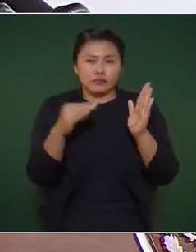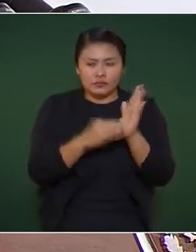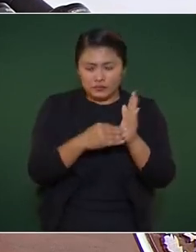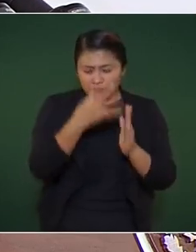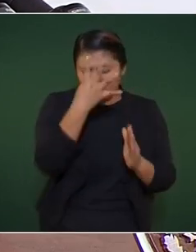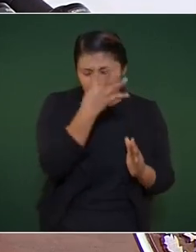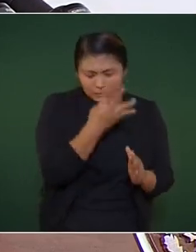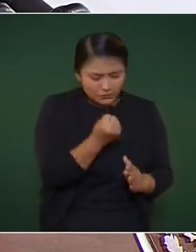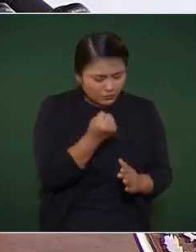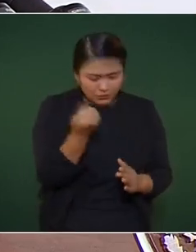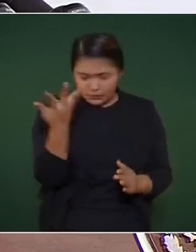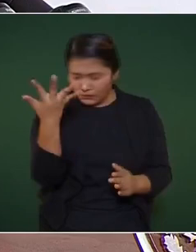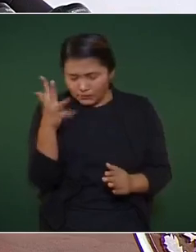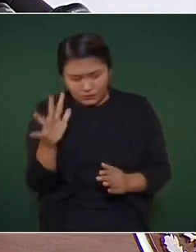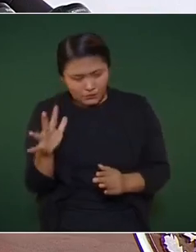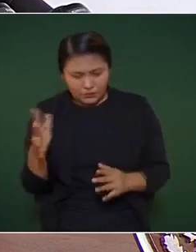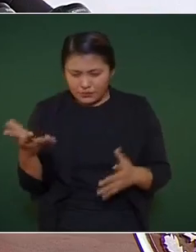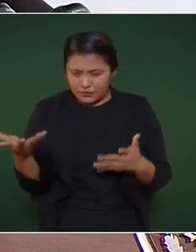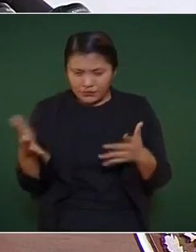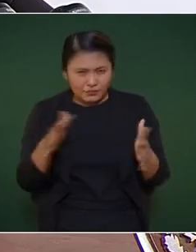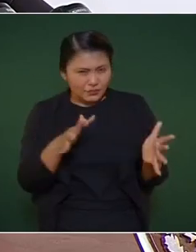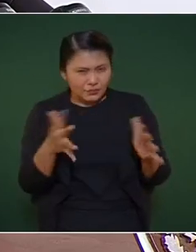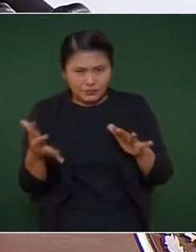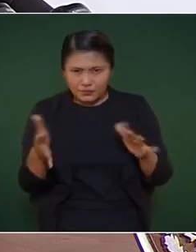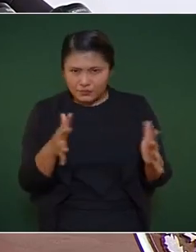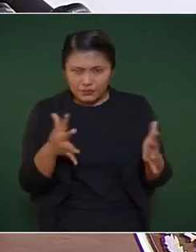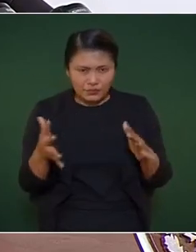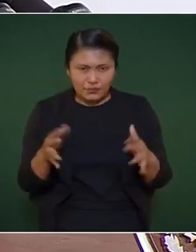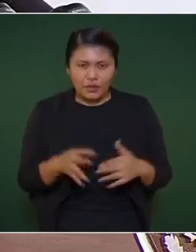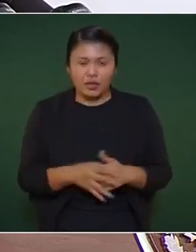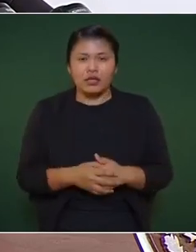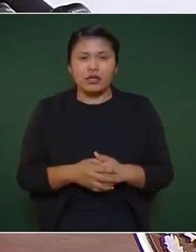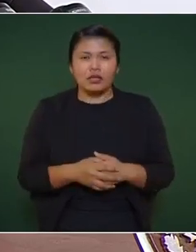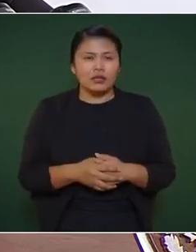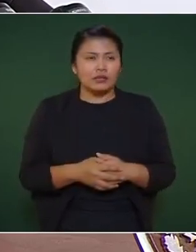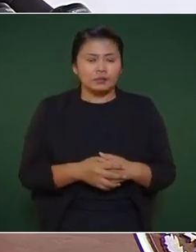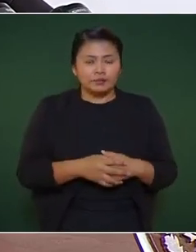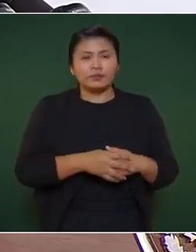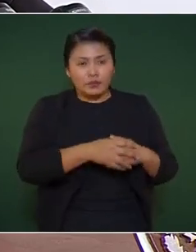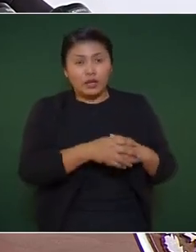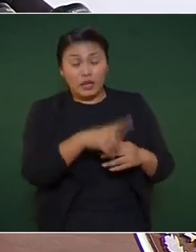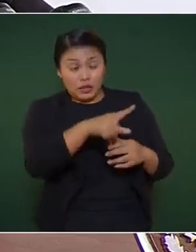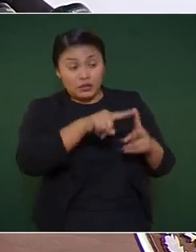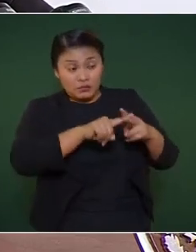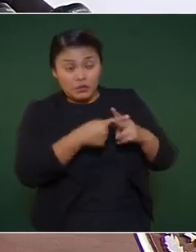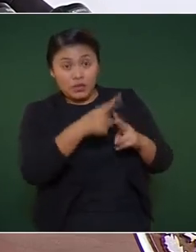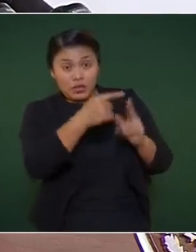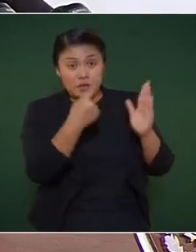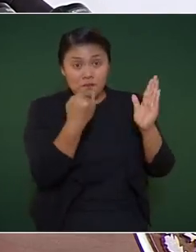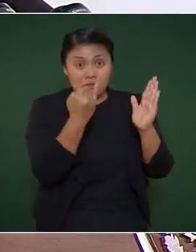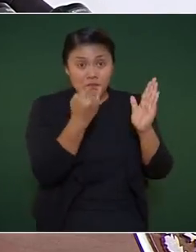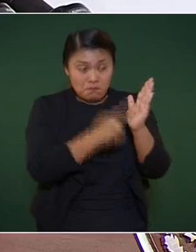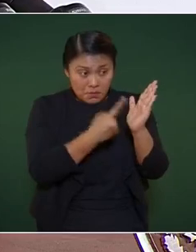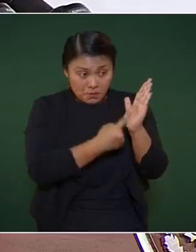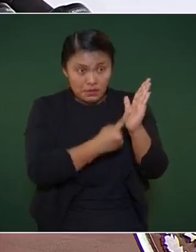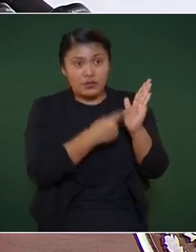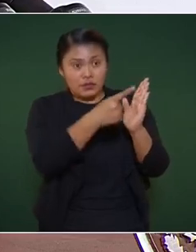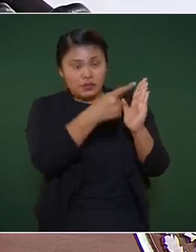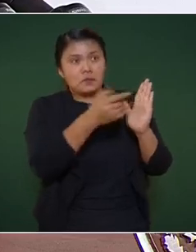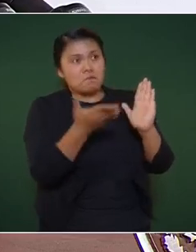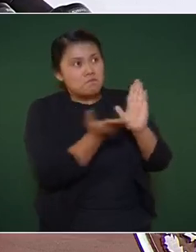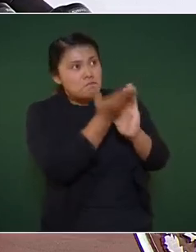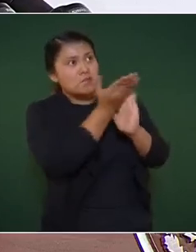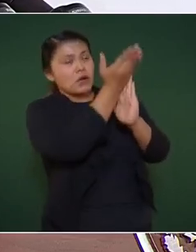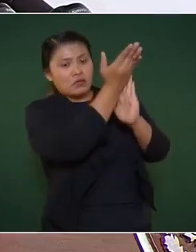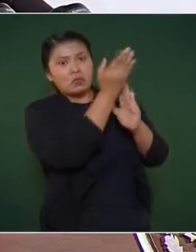2009-10 empezaron a construir un penal, pero